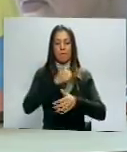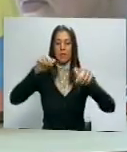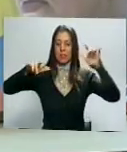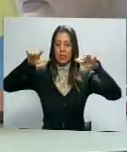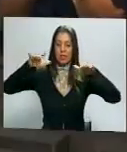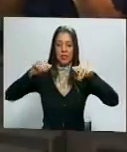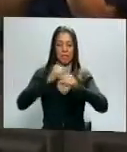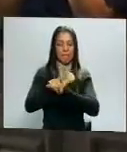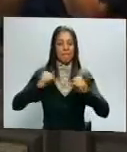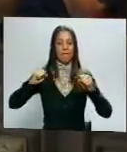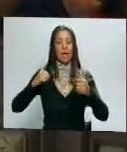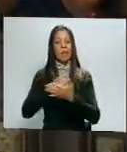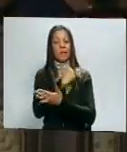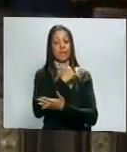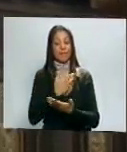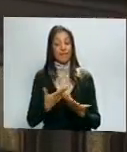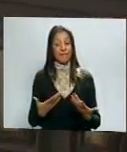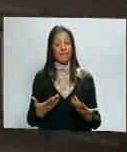Por eso